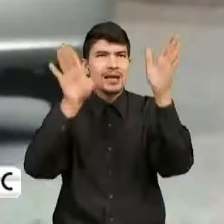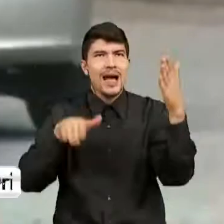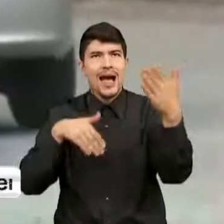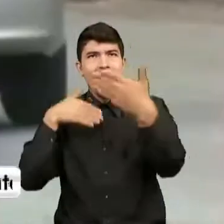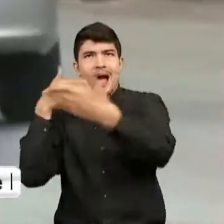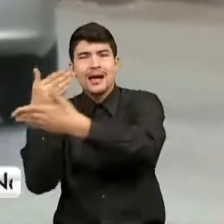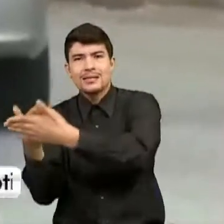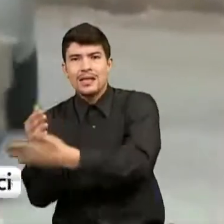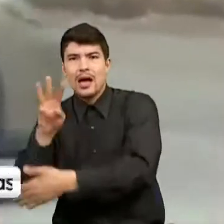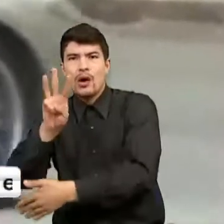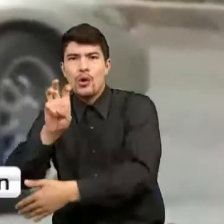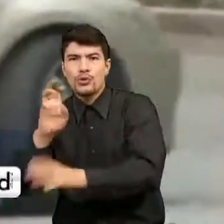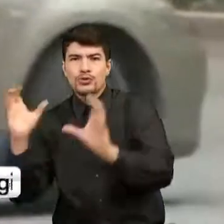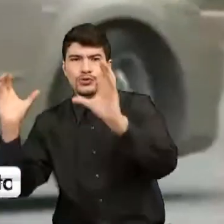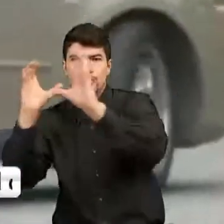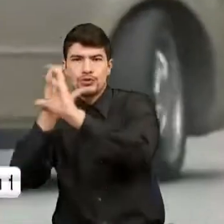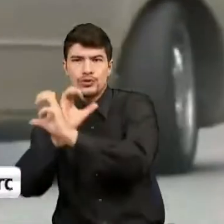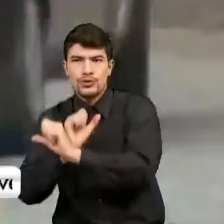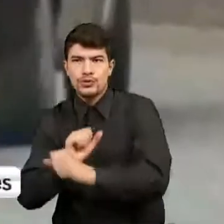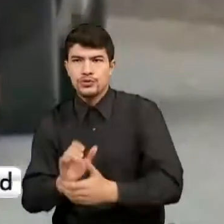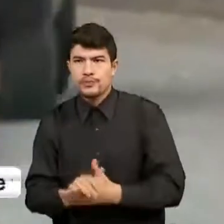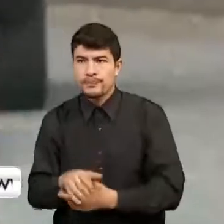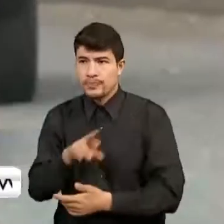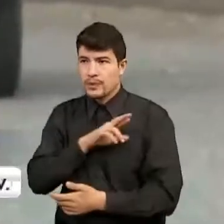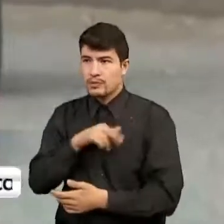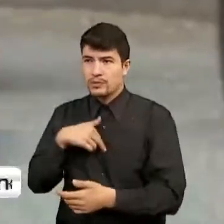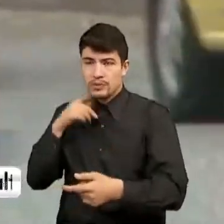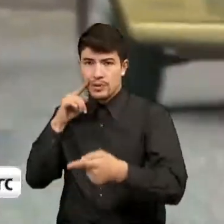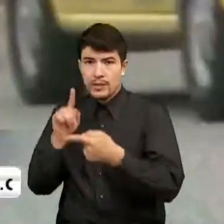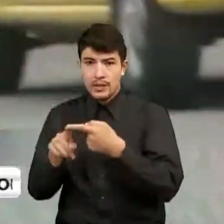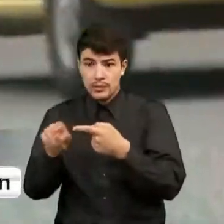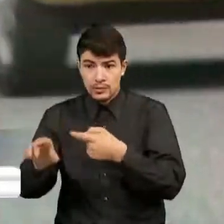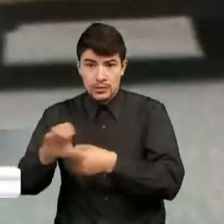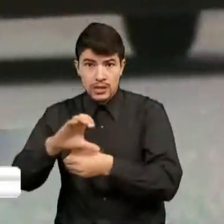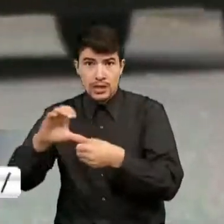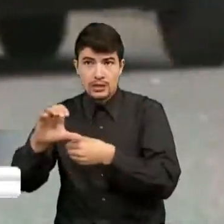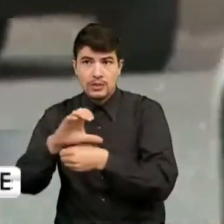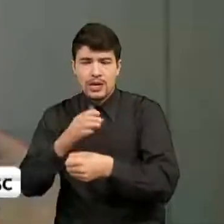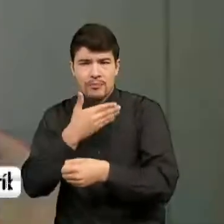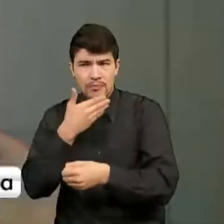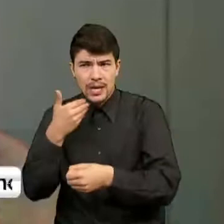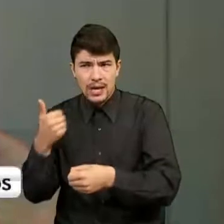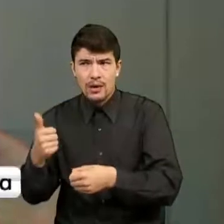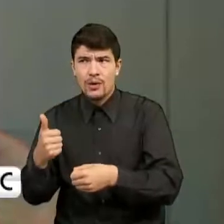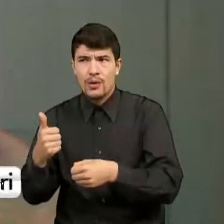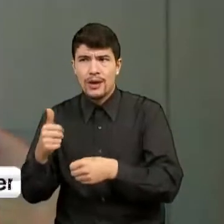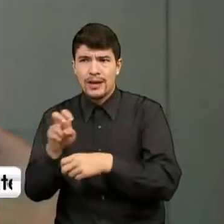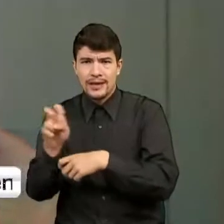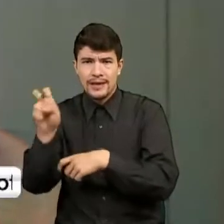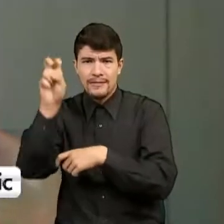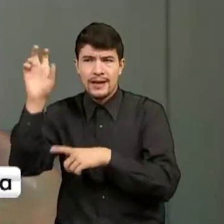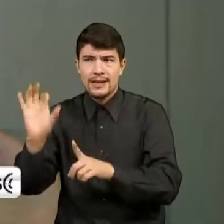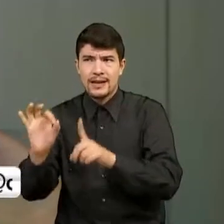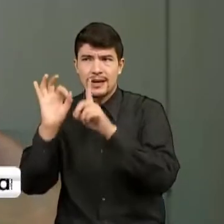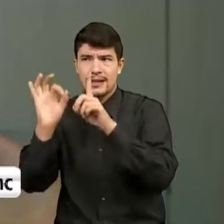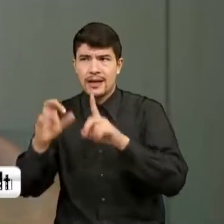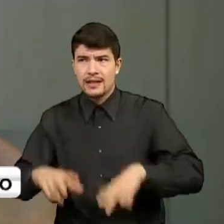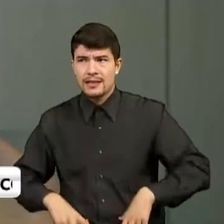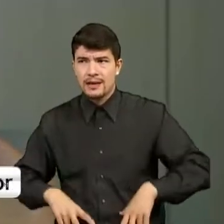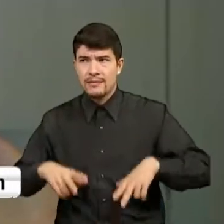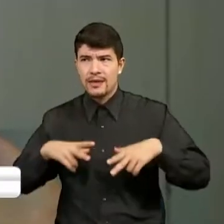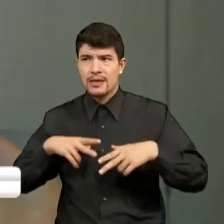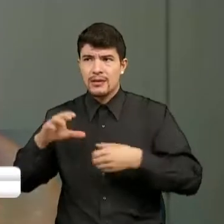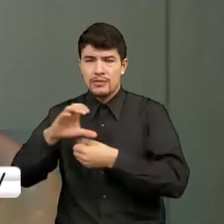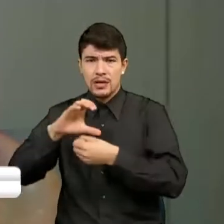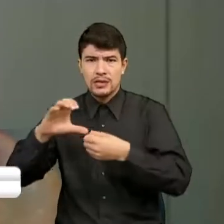hasta las ocho de la noche estamos apuntando una sociedad a una ciudad con mejores niveles de calidad de vida una ciudad